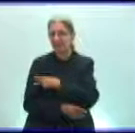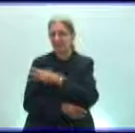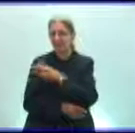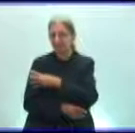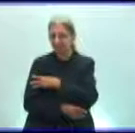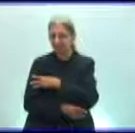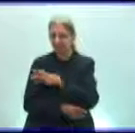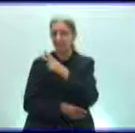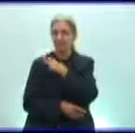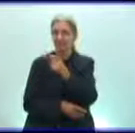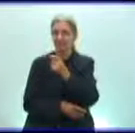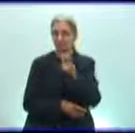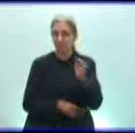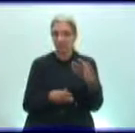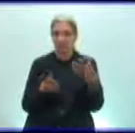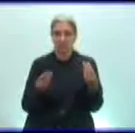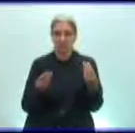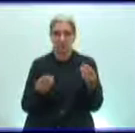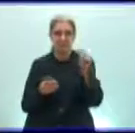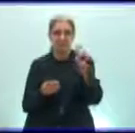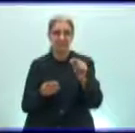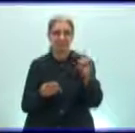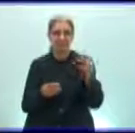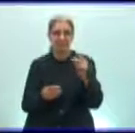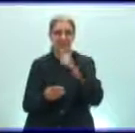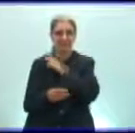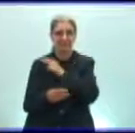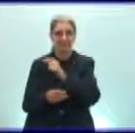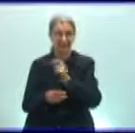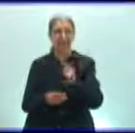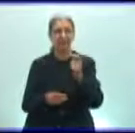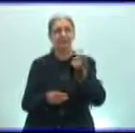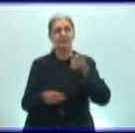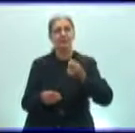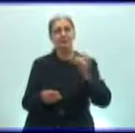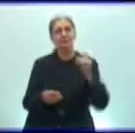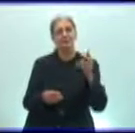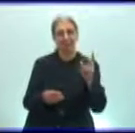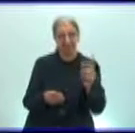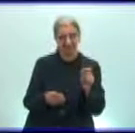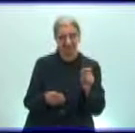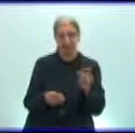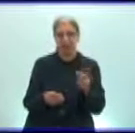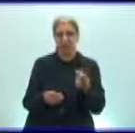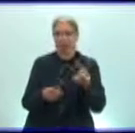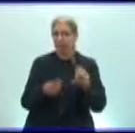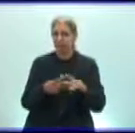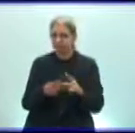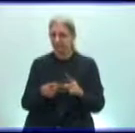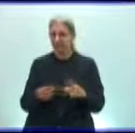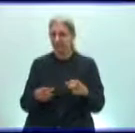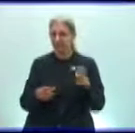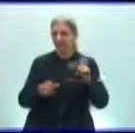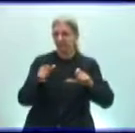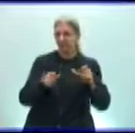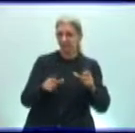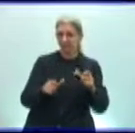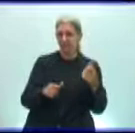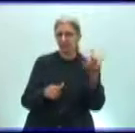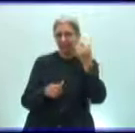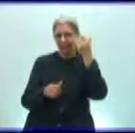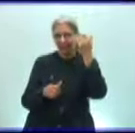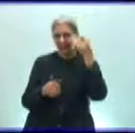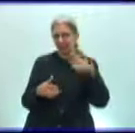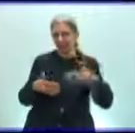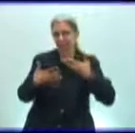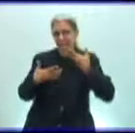de generaciones, premio Academia por las investigaciones realizadas en el Laboratorio de la Calidad, autor y coautor de